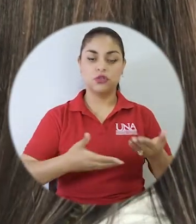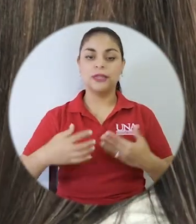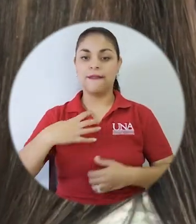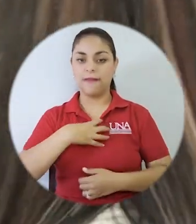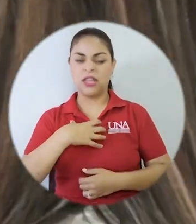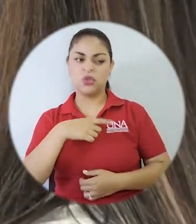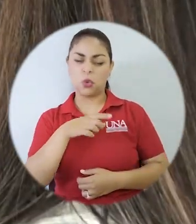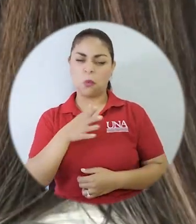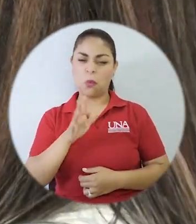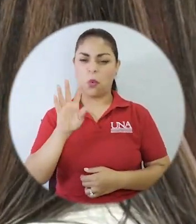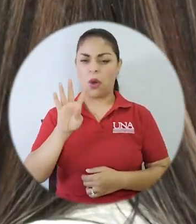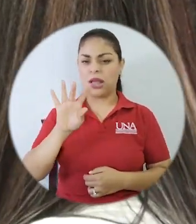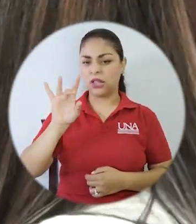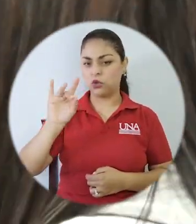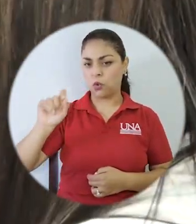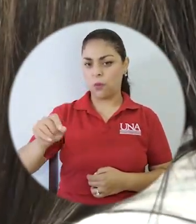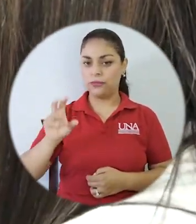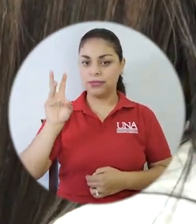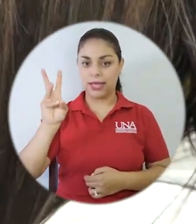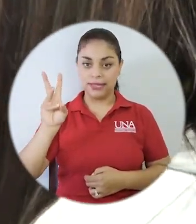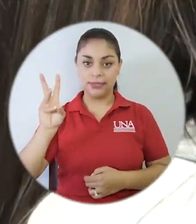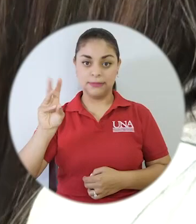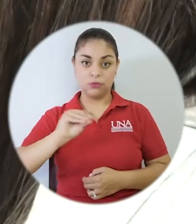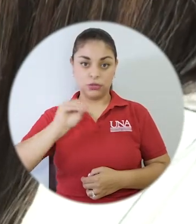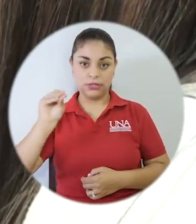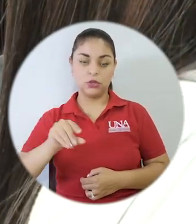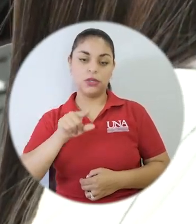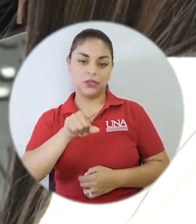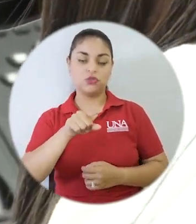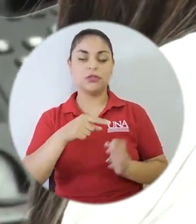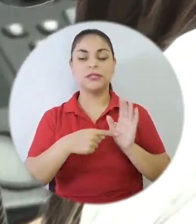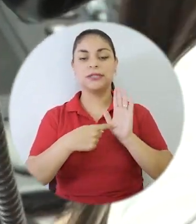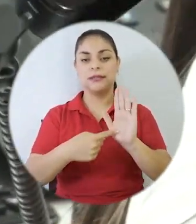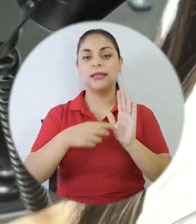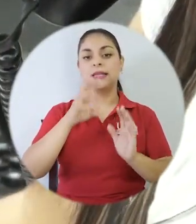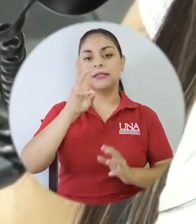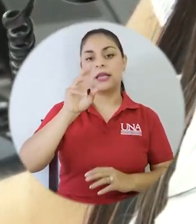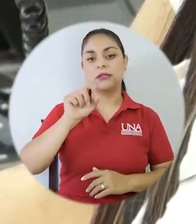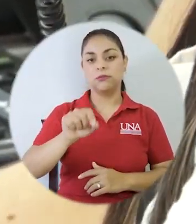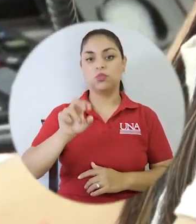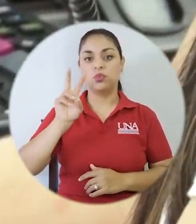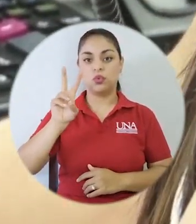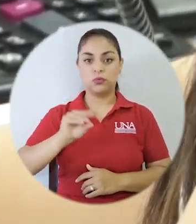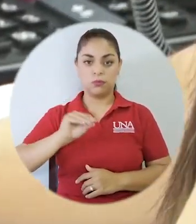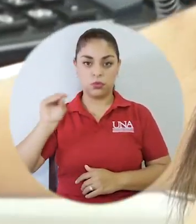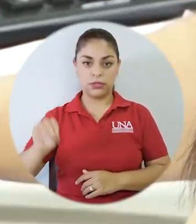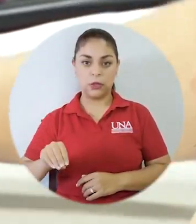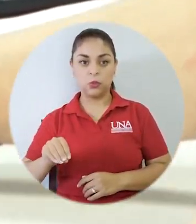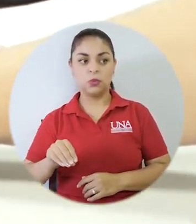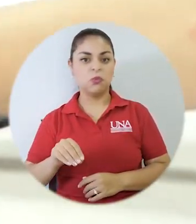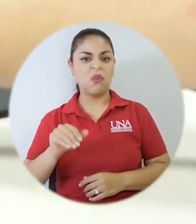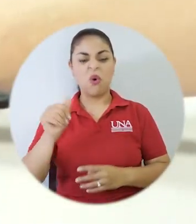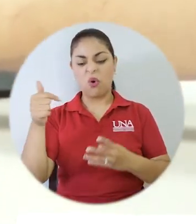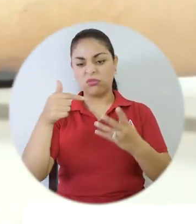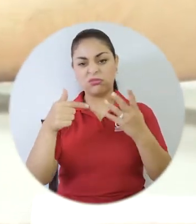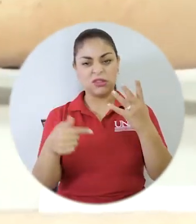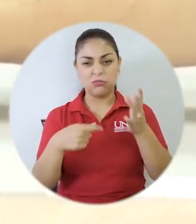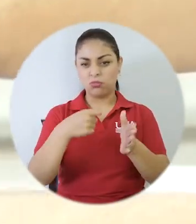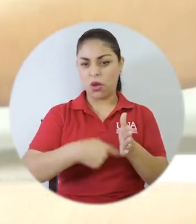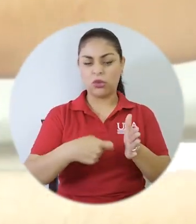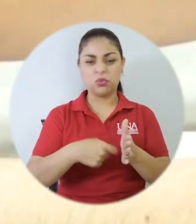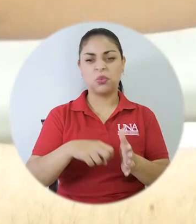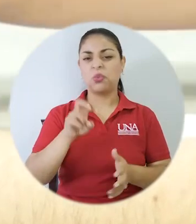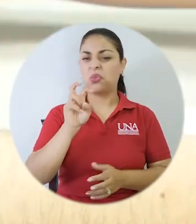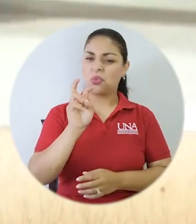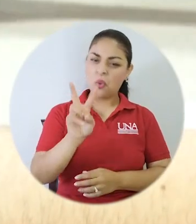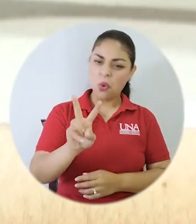un 48,6% de los ingresos, y eso representa un 6.2%. El resto anda en un